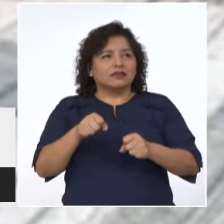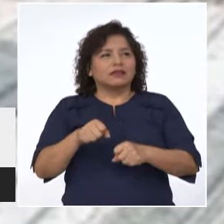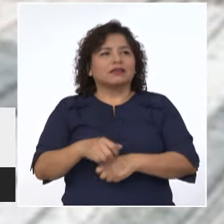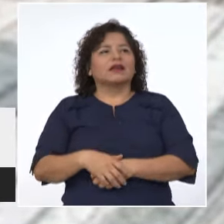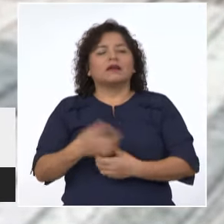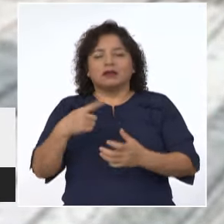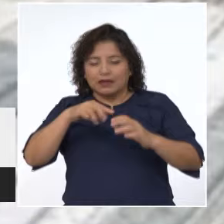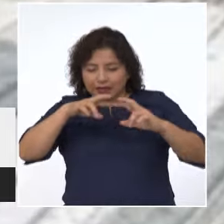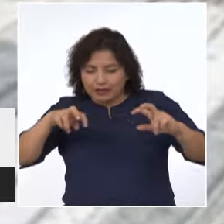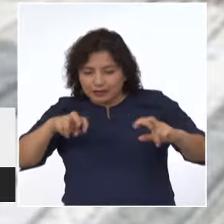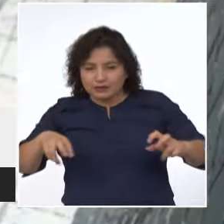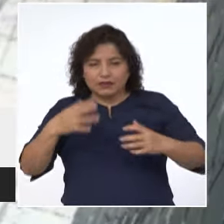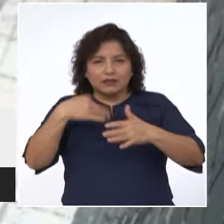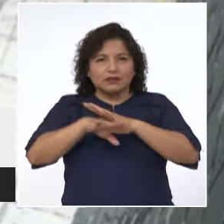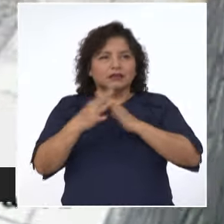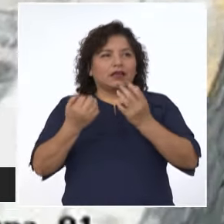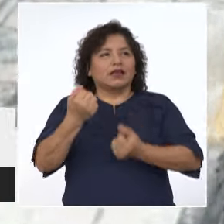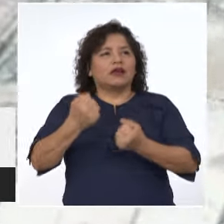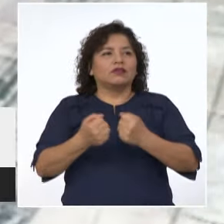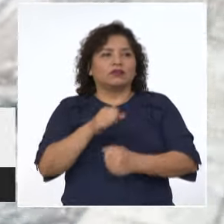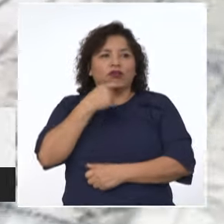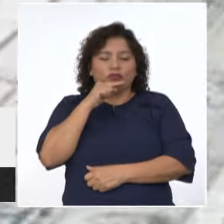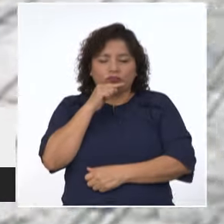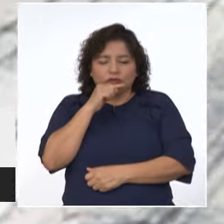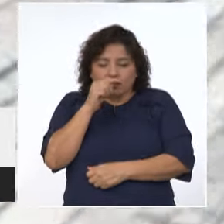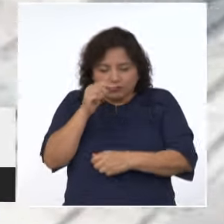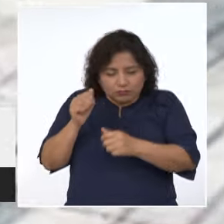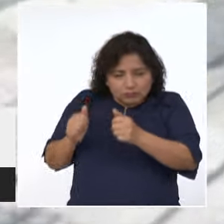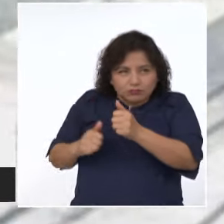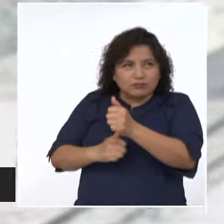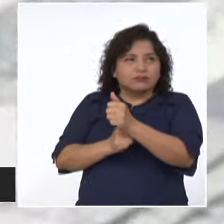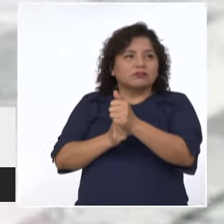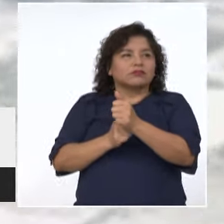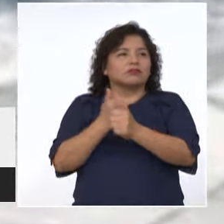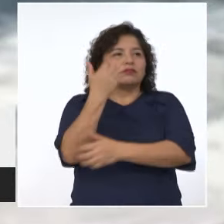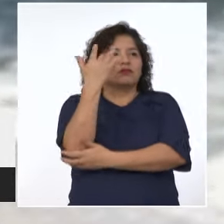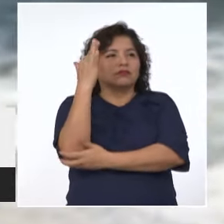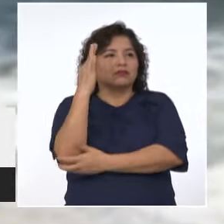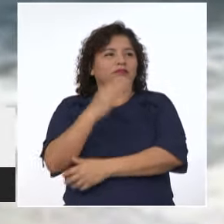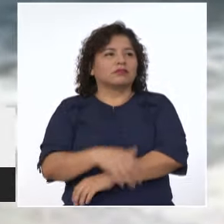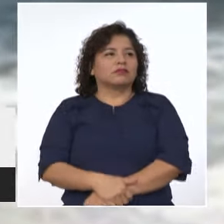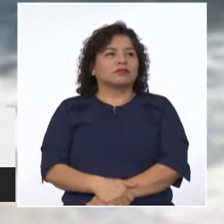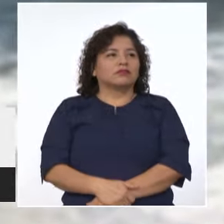interior mientras ella se refugiaba detrás de un árbol.